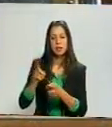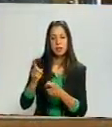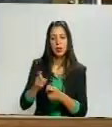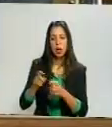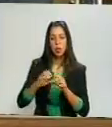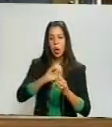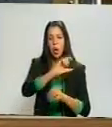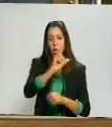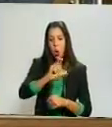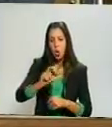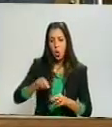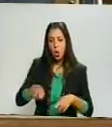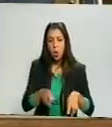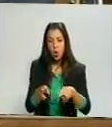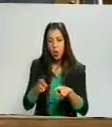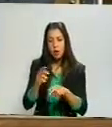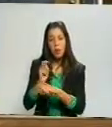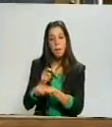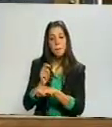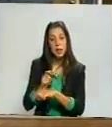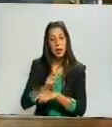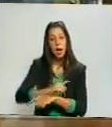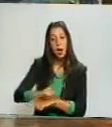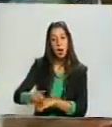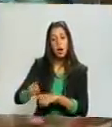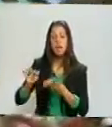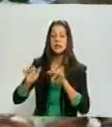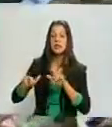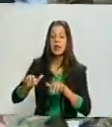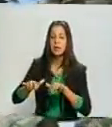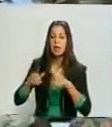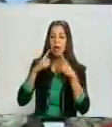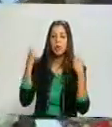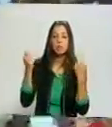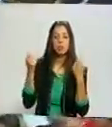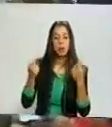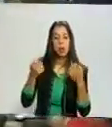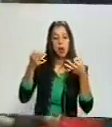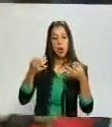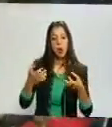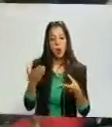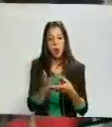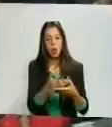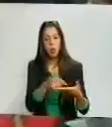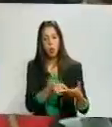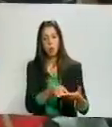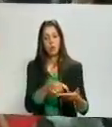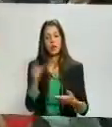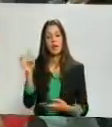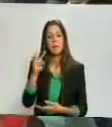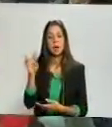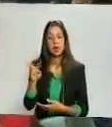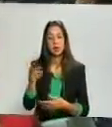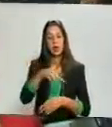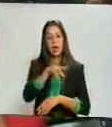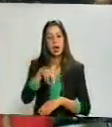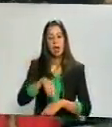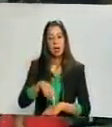Minero. Se ordena al secretario para su publicación en Gaceta Oficial de la República